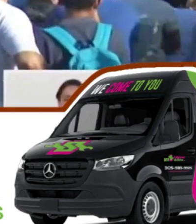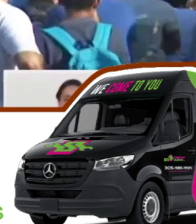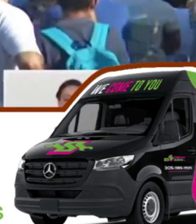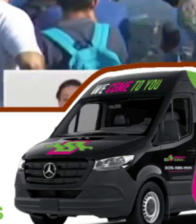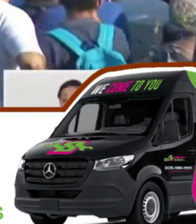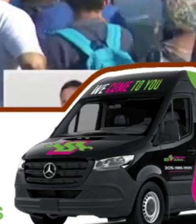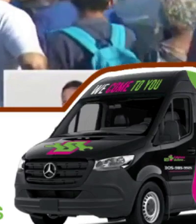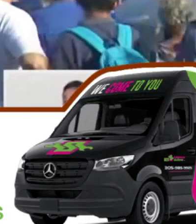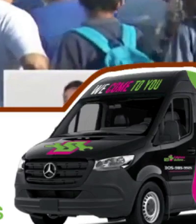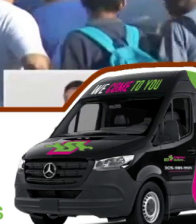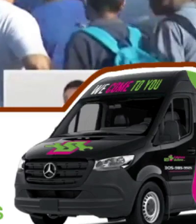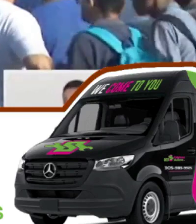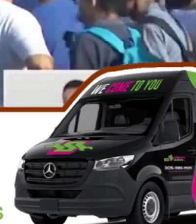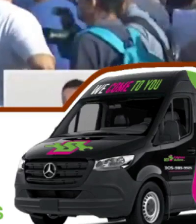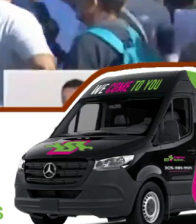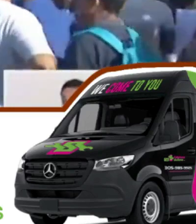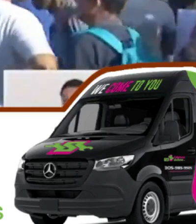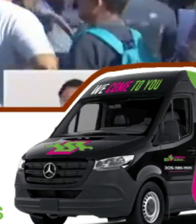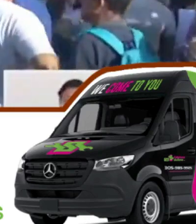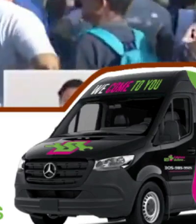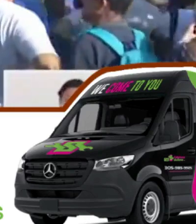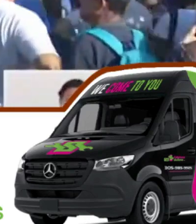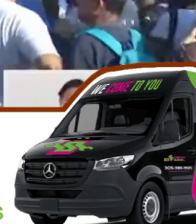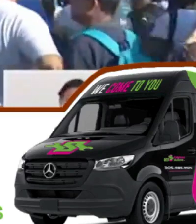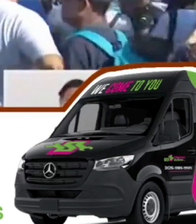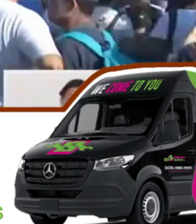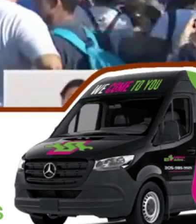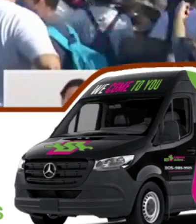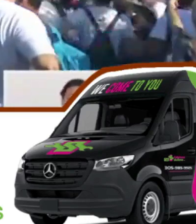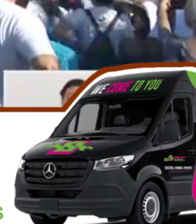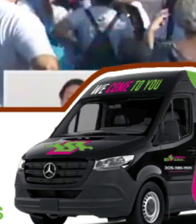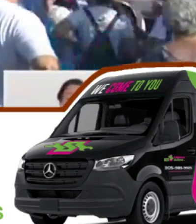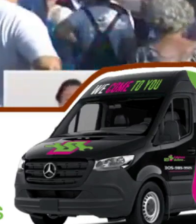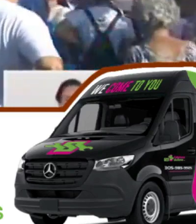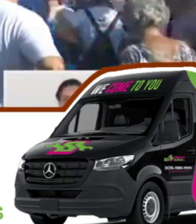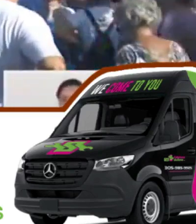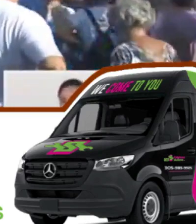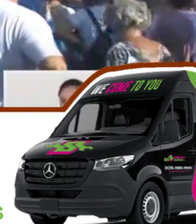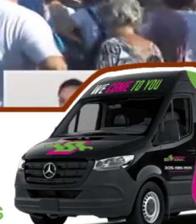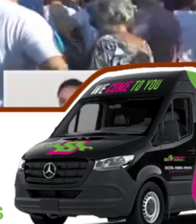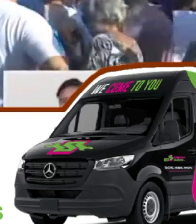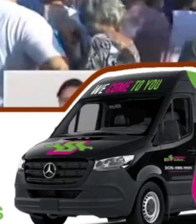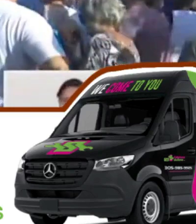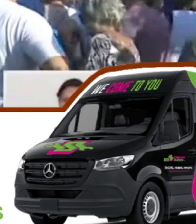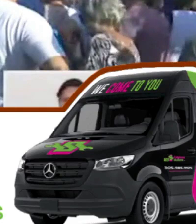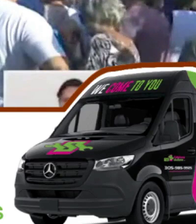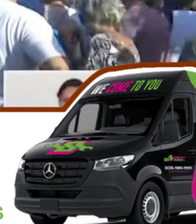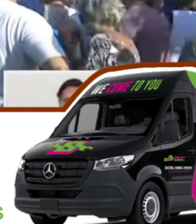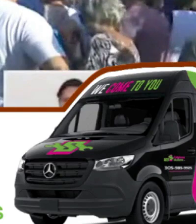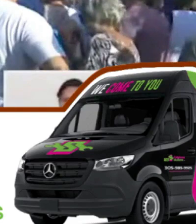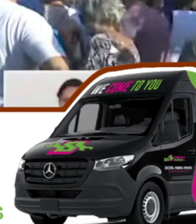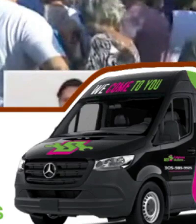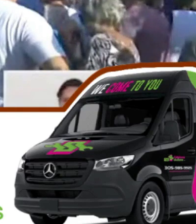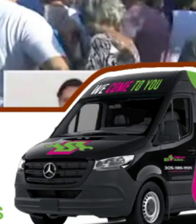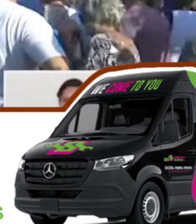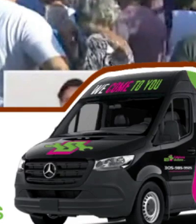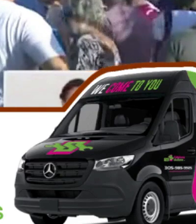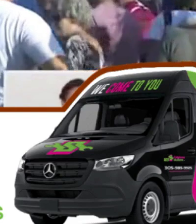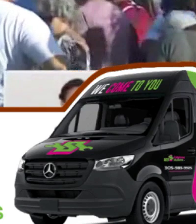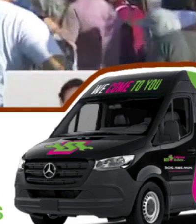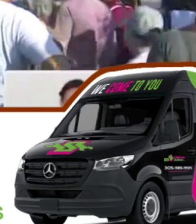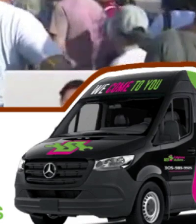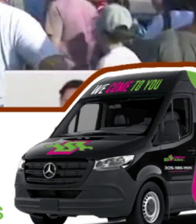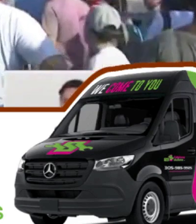la noche antes llegó el ciclón y está detenido pero no eliminado Como usted vea ha detenido pero no he eliminado